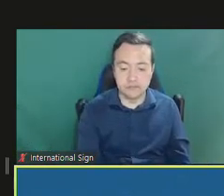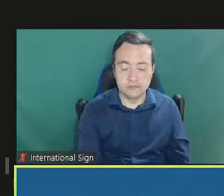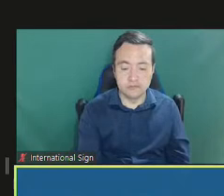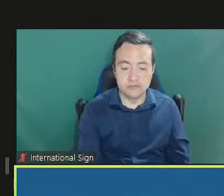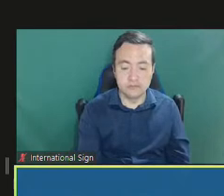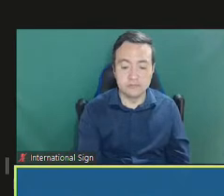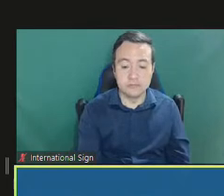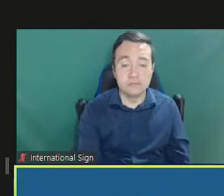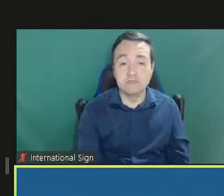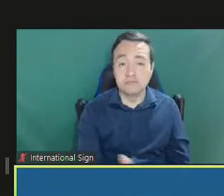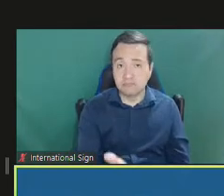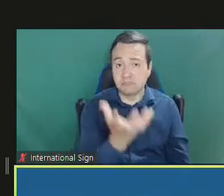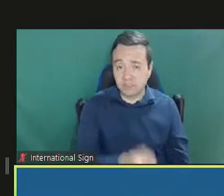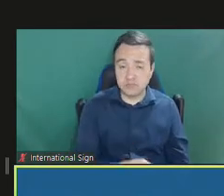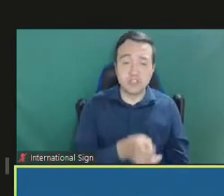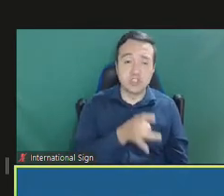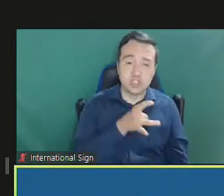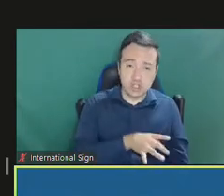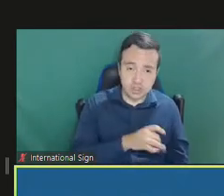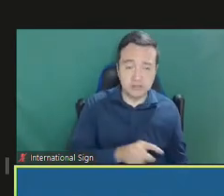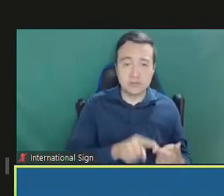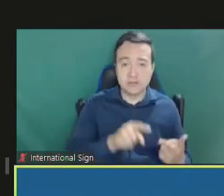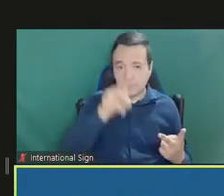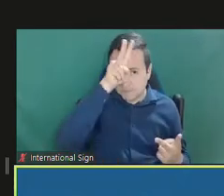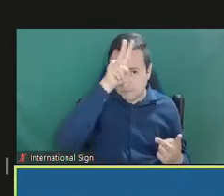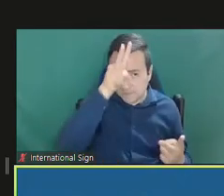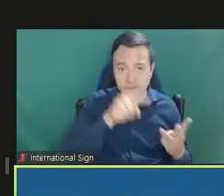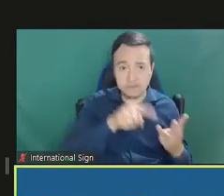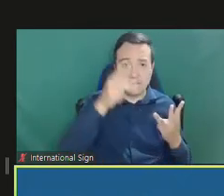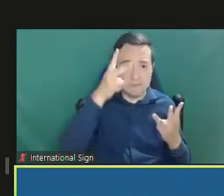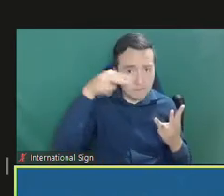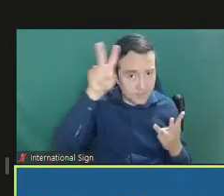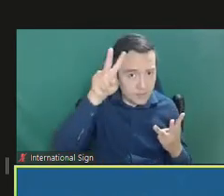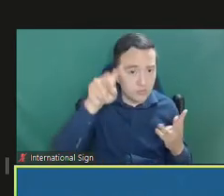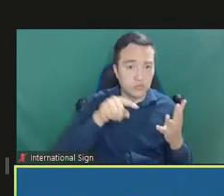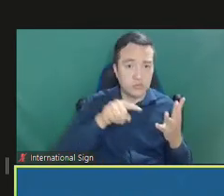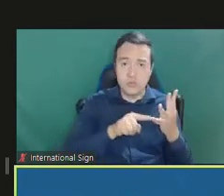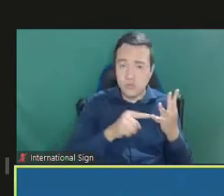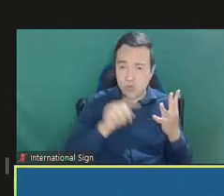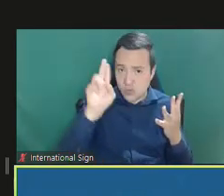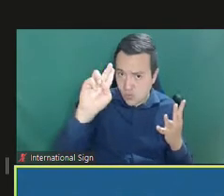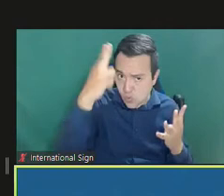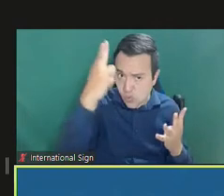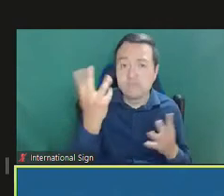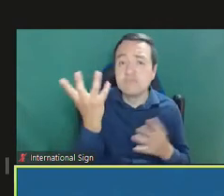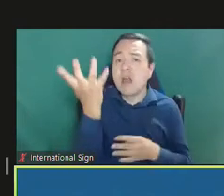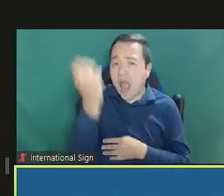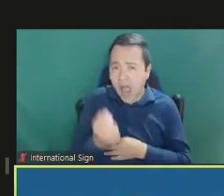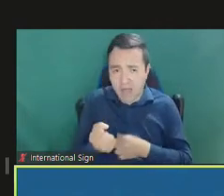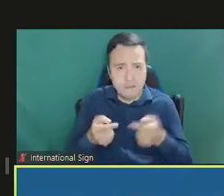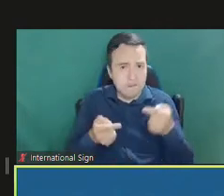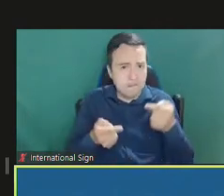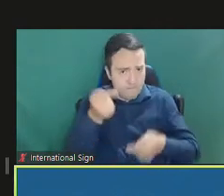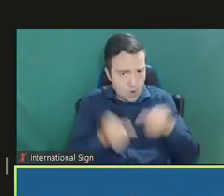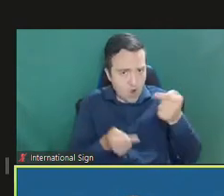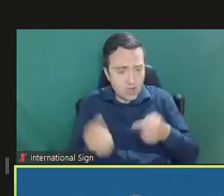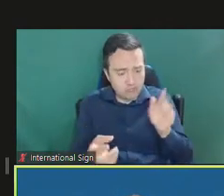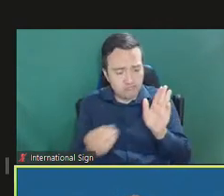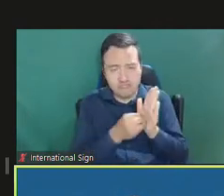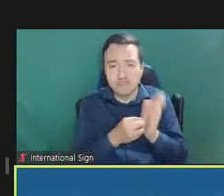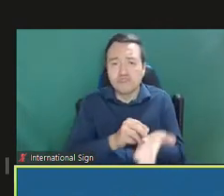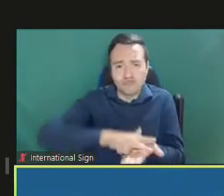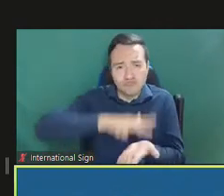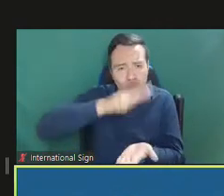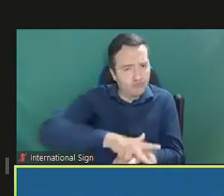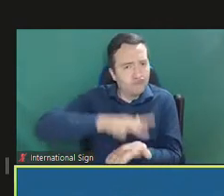chile perú méxico y uruguay son países que han instruido también otras políticas a favor del consumo de comidas saludables